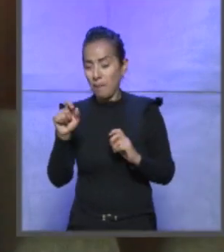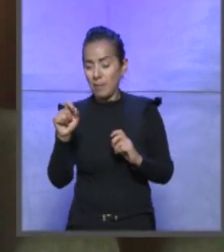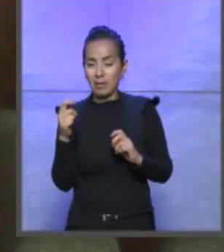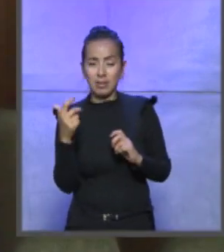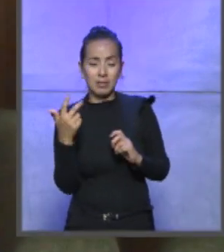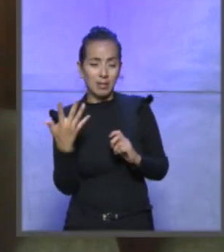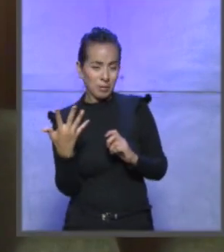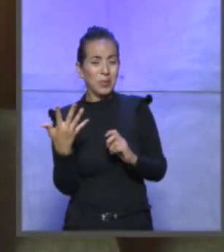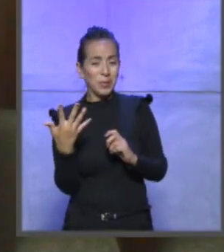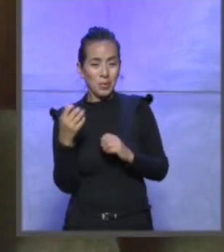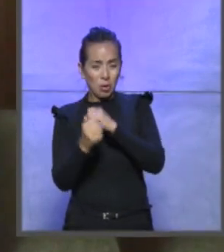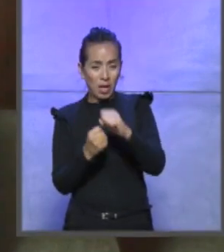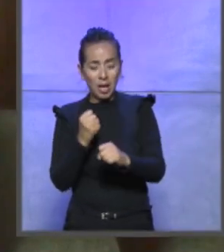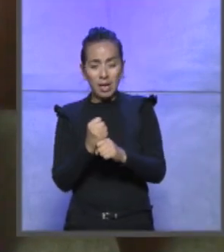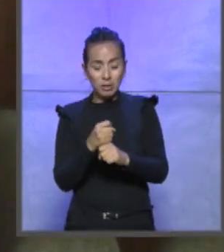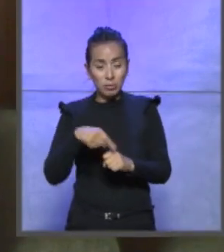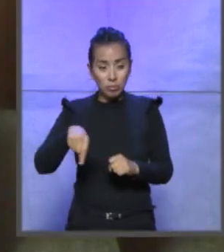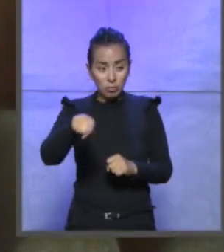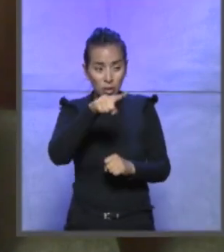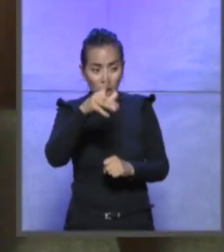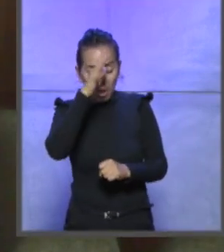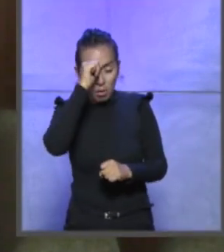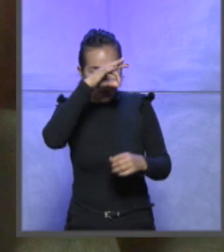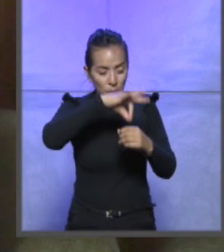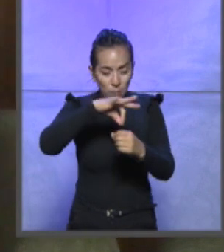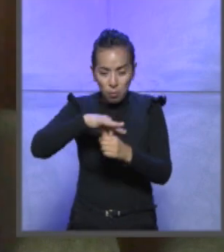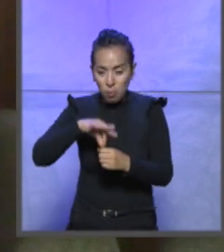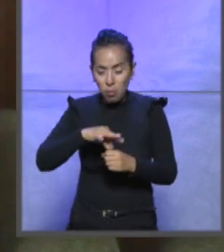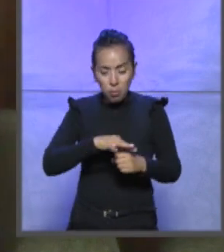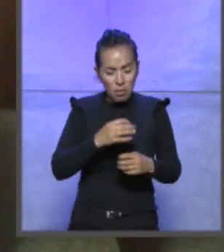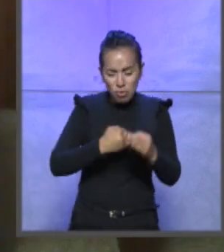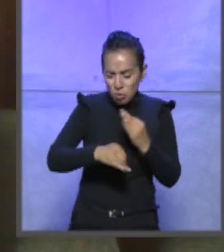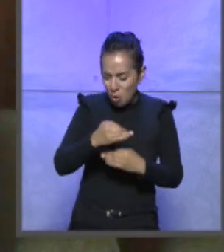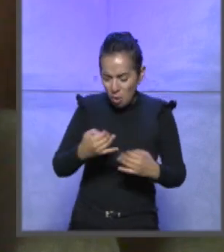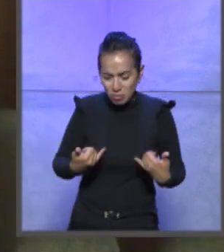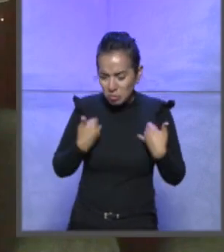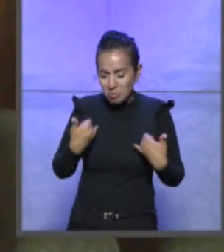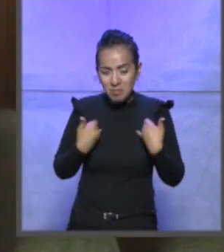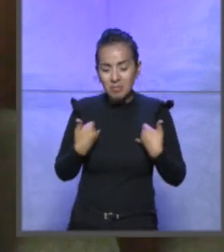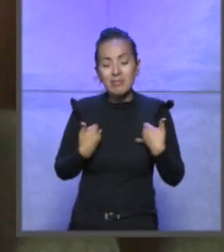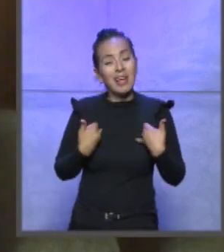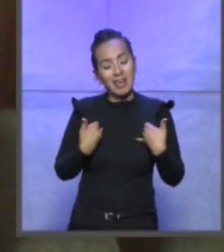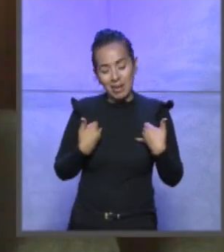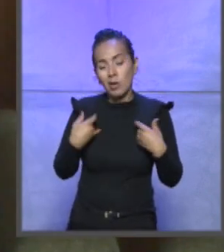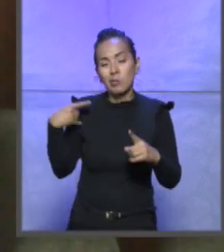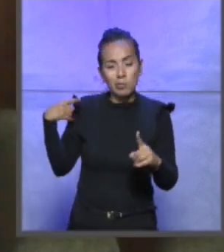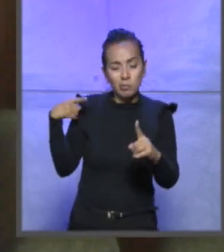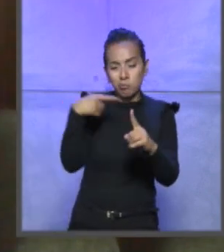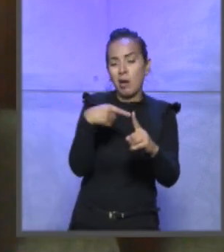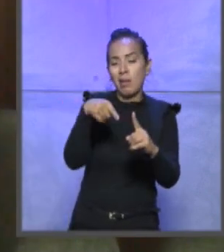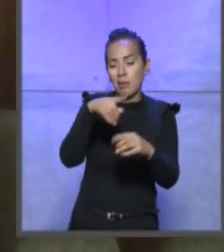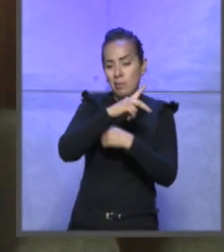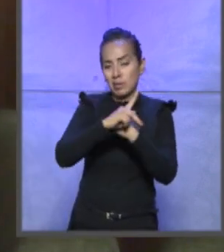Jorge es cierto, si se pusieran de acuerdo y votaran todas las juventudes, sin duda el rumbo del país cambiaría. Y con esto abro la segunda